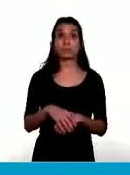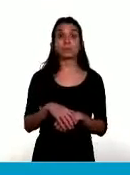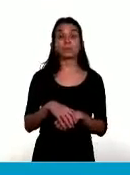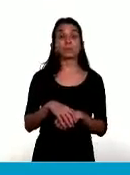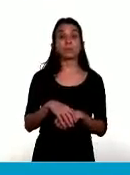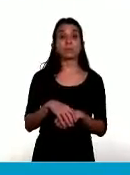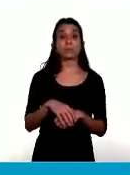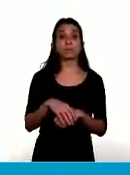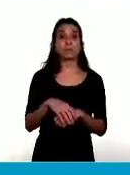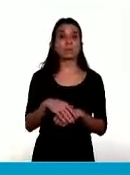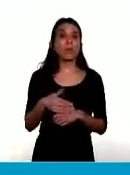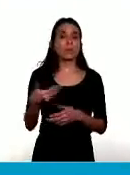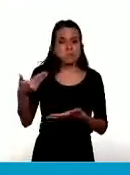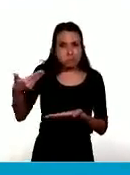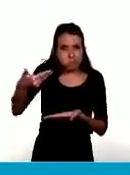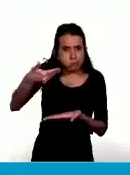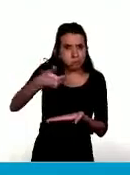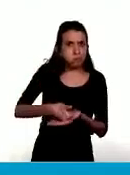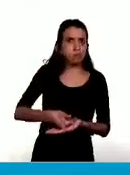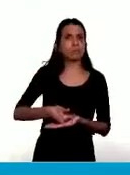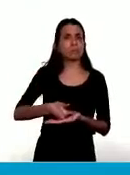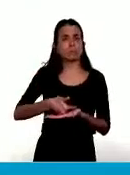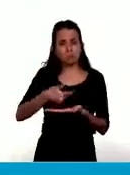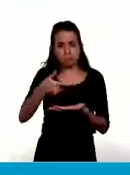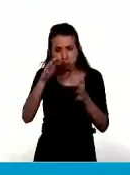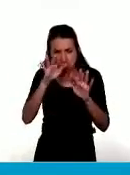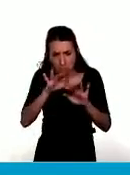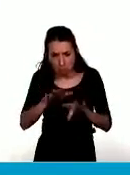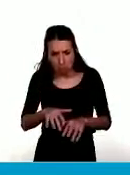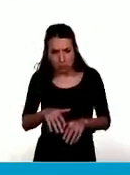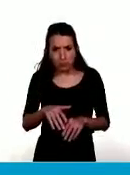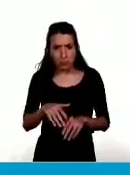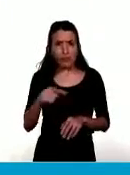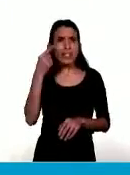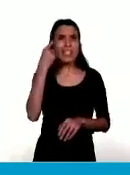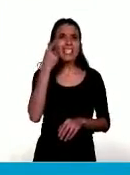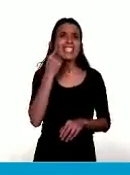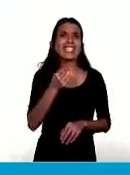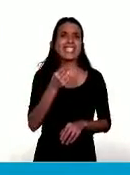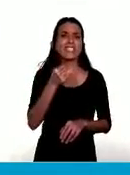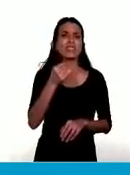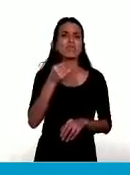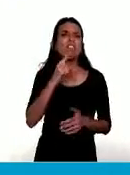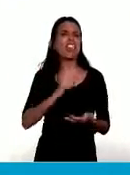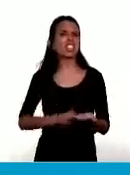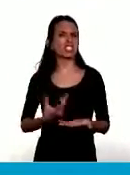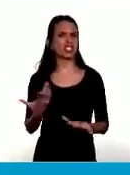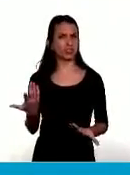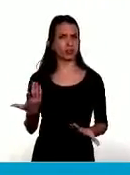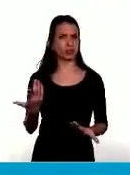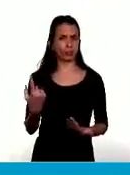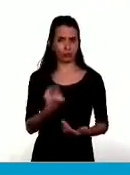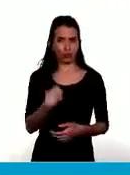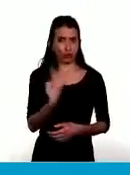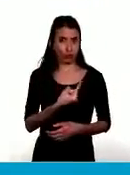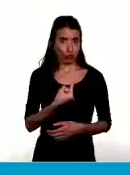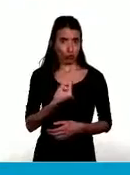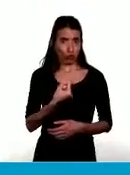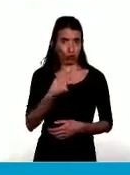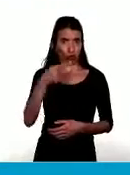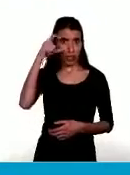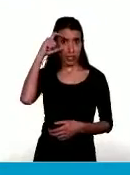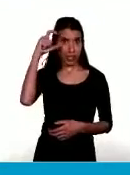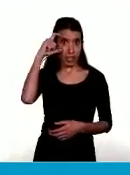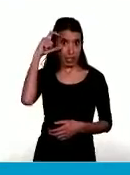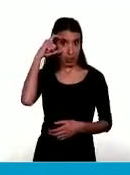que solicita el gobernador Kicillof, que merece algunas precisiones. Nosotros en enero